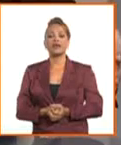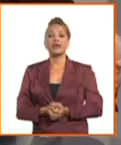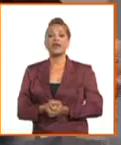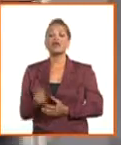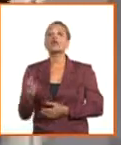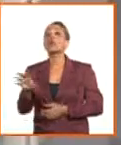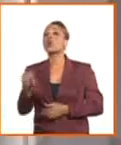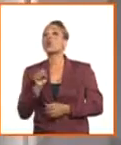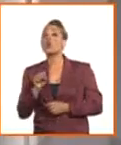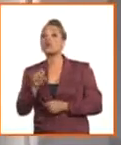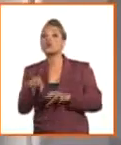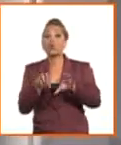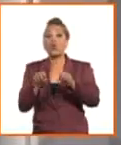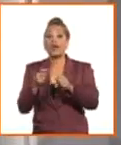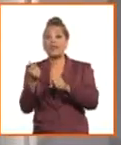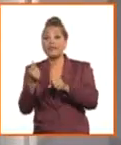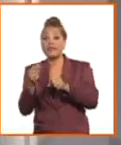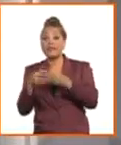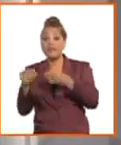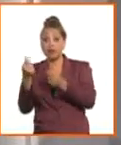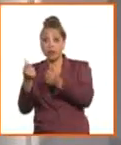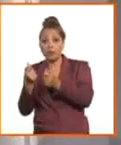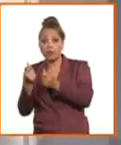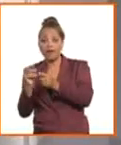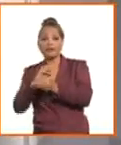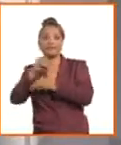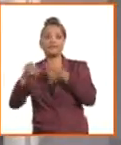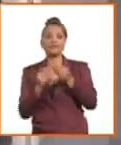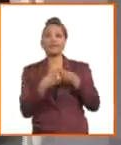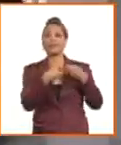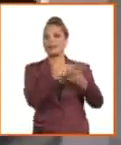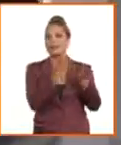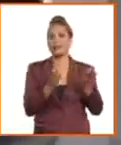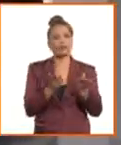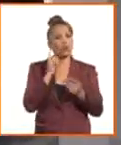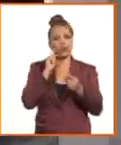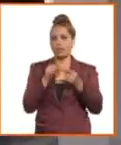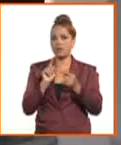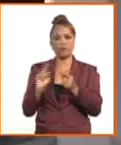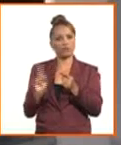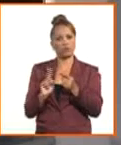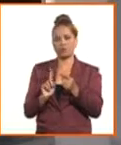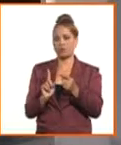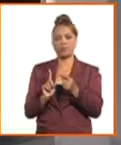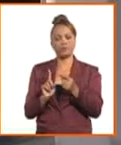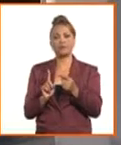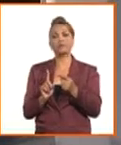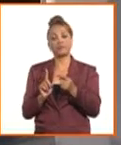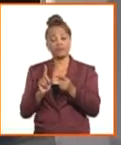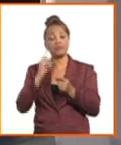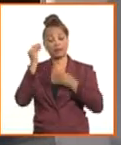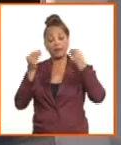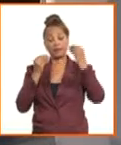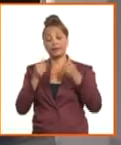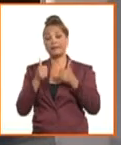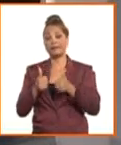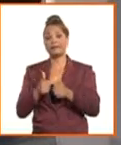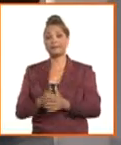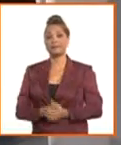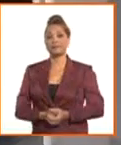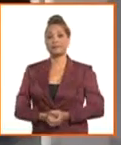fin en la economía, al mercado cambiario, que también me voy a referir a eso, que no es el objetivo. O sea, tenemos que tomar en cuenta ese elemento